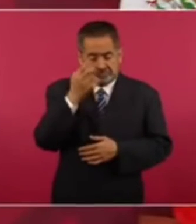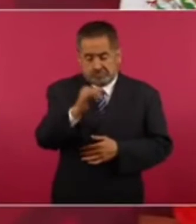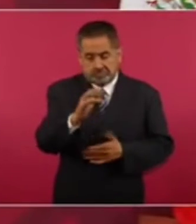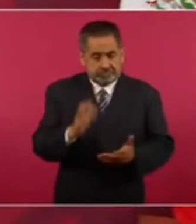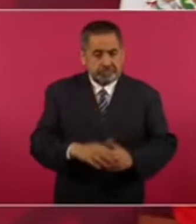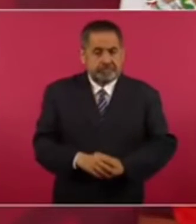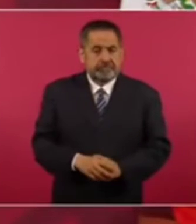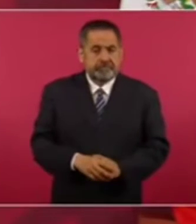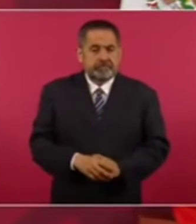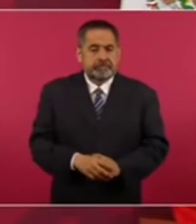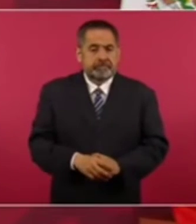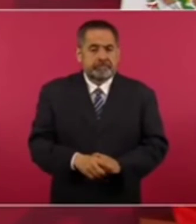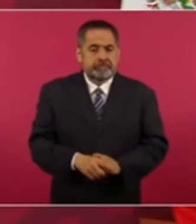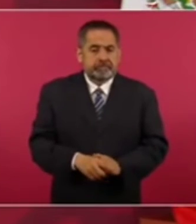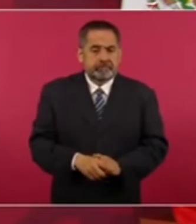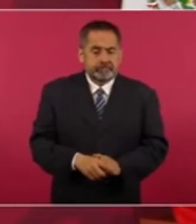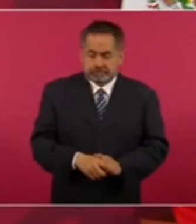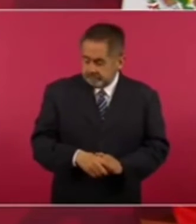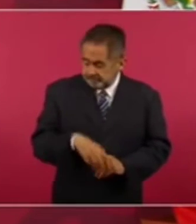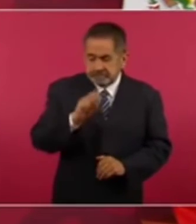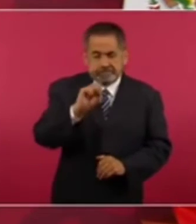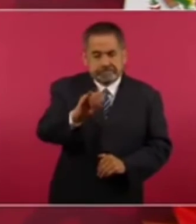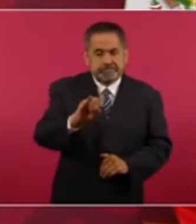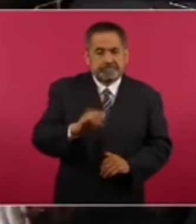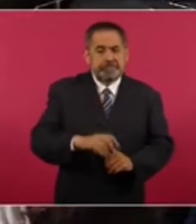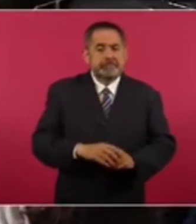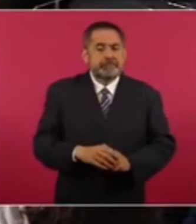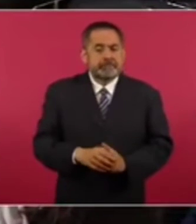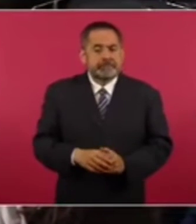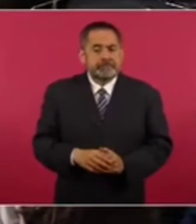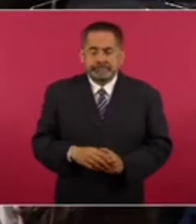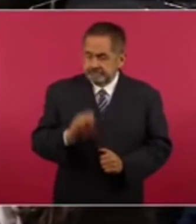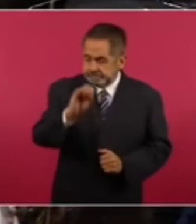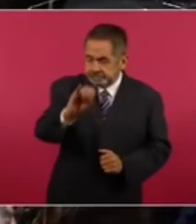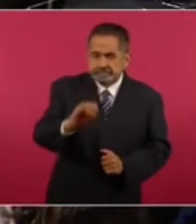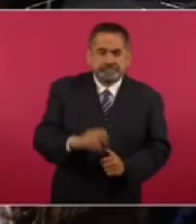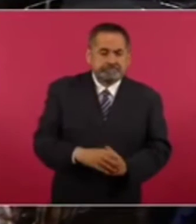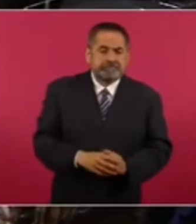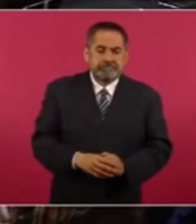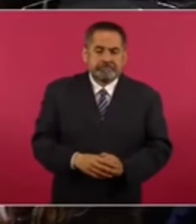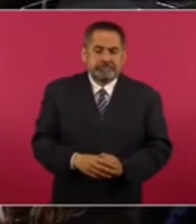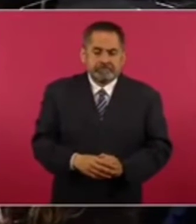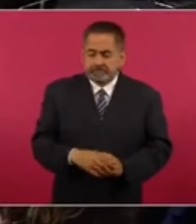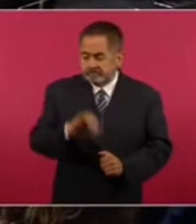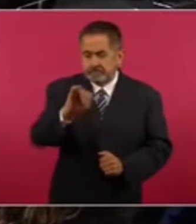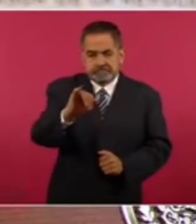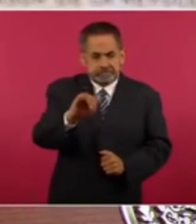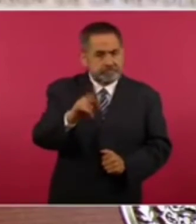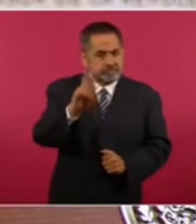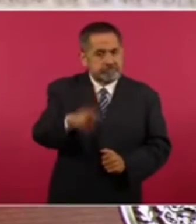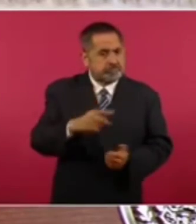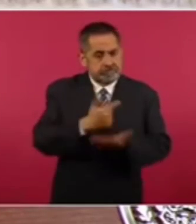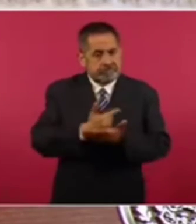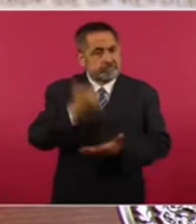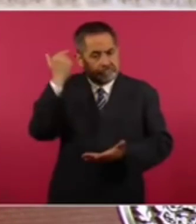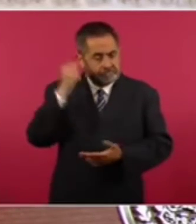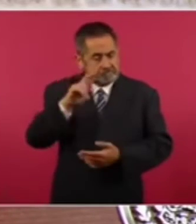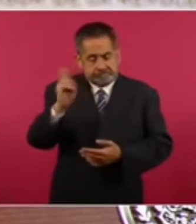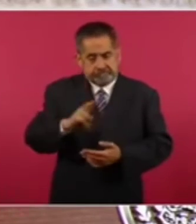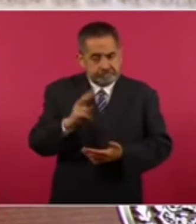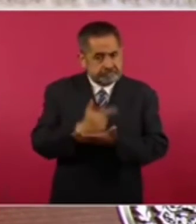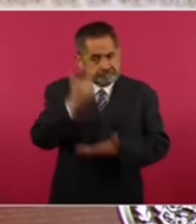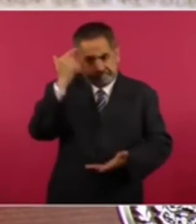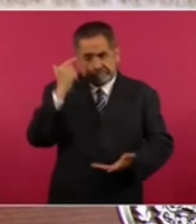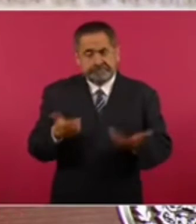una barbaridad que es asombroso. Sí. Un superpoder. Sí. Muy serio para el país. Sí, es muy serio. Es